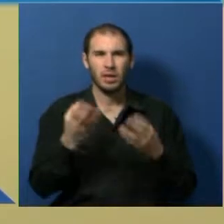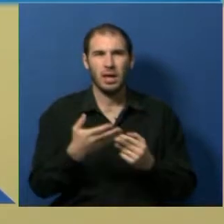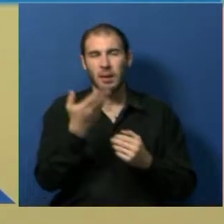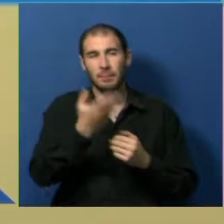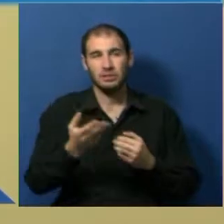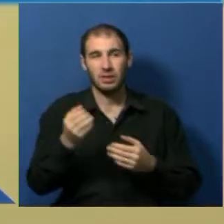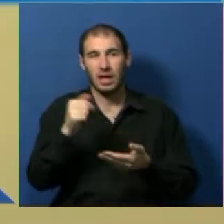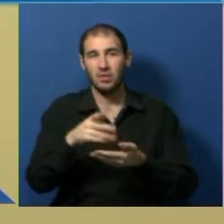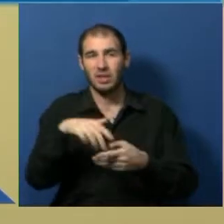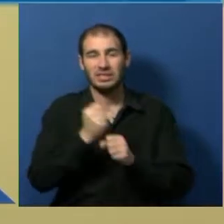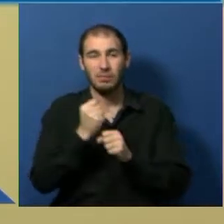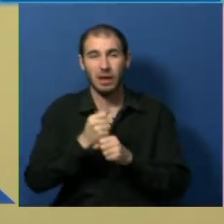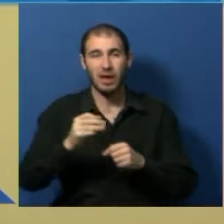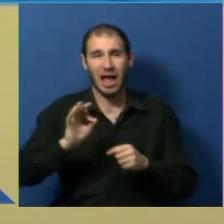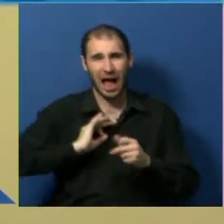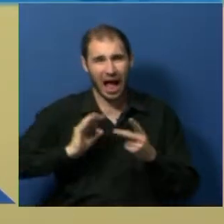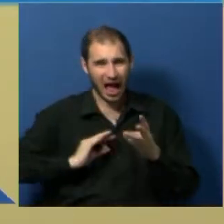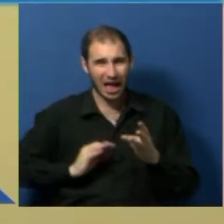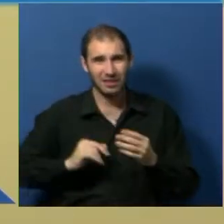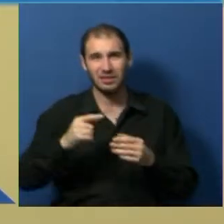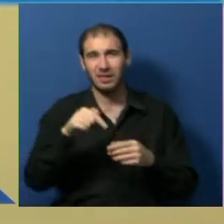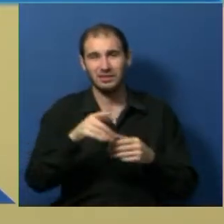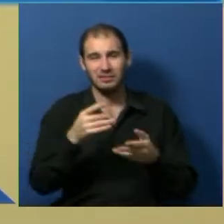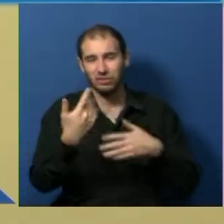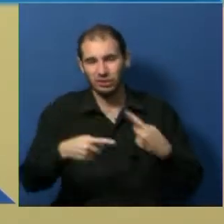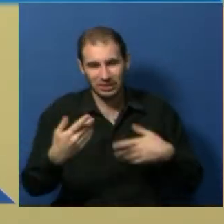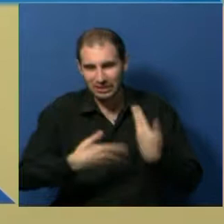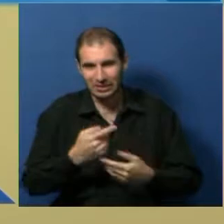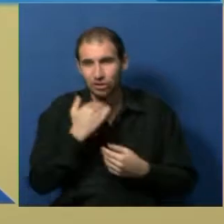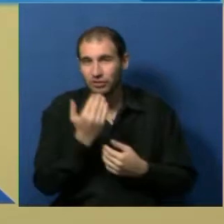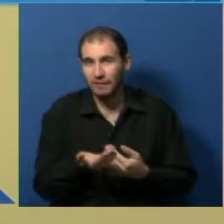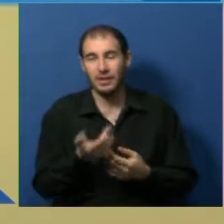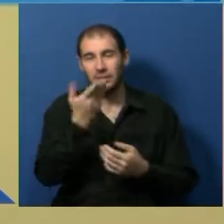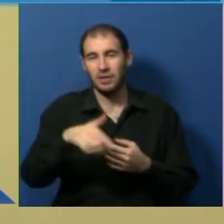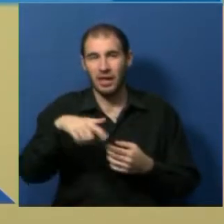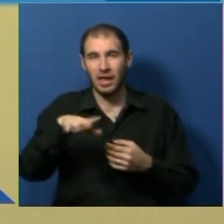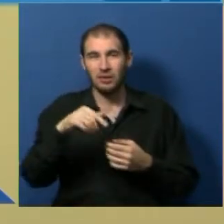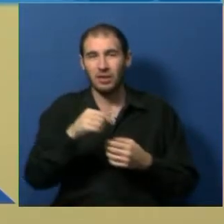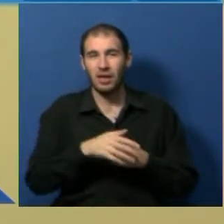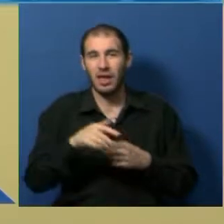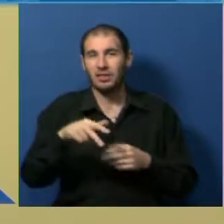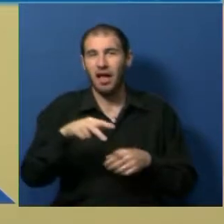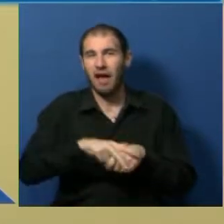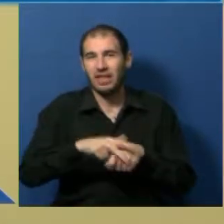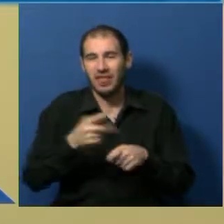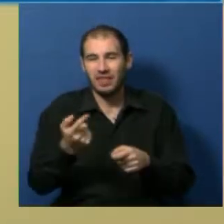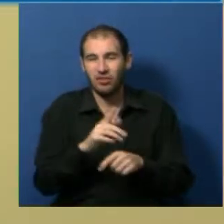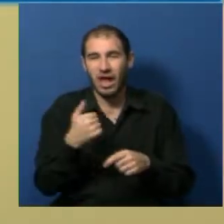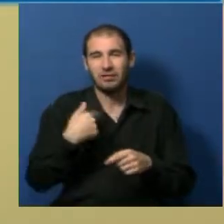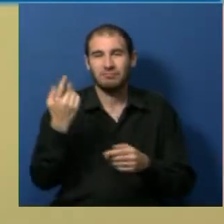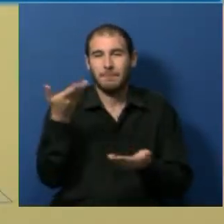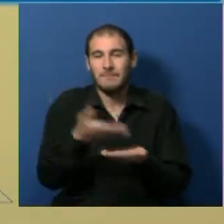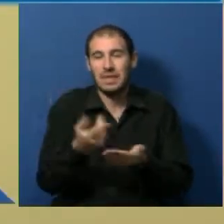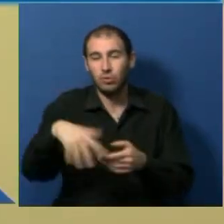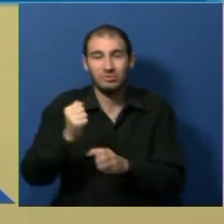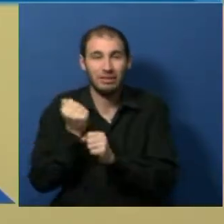estado fuera del mercado laboral durante mucho tiempo y ha perdido sus habilidades. Por lo tanto, estas personas no tienen hoy las condiciones que está exigiendo el